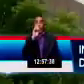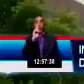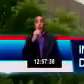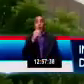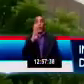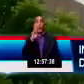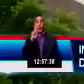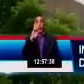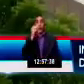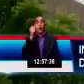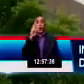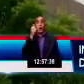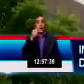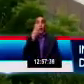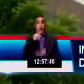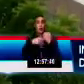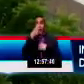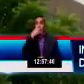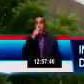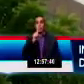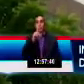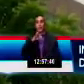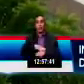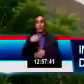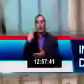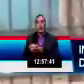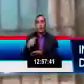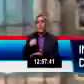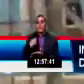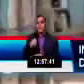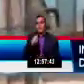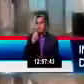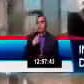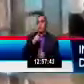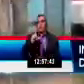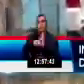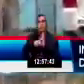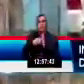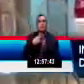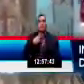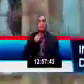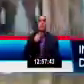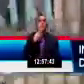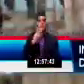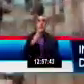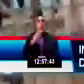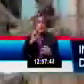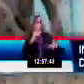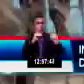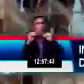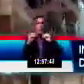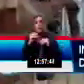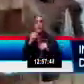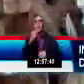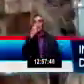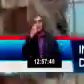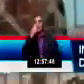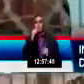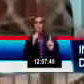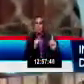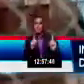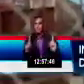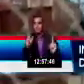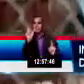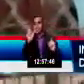por más de $300,000. Posteriormente se difundieron audios de una supuesta conversación entre Bucaram Ortiz y Dahan,